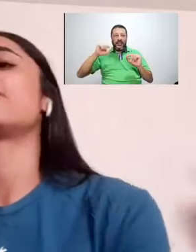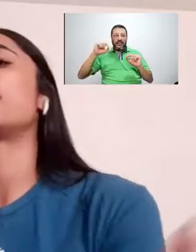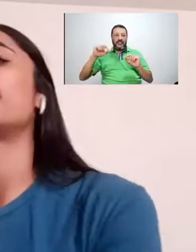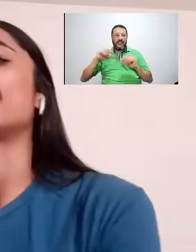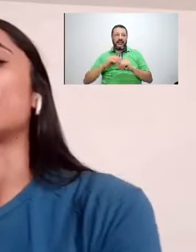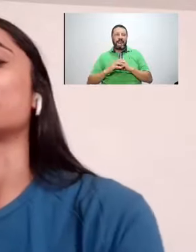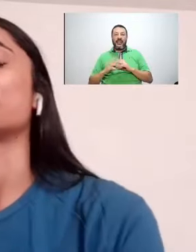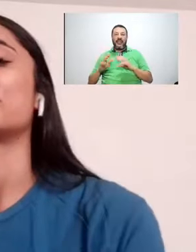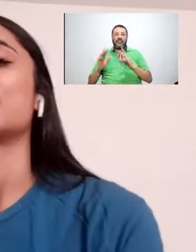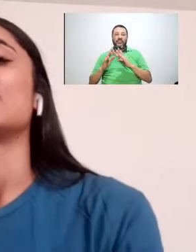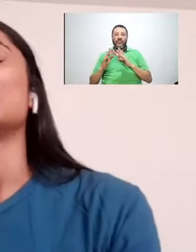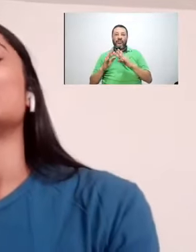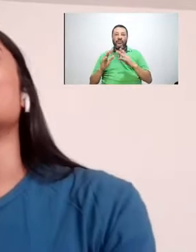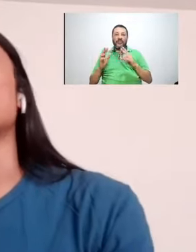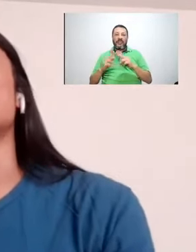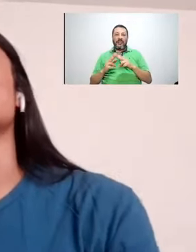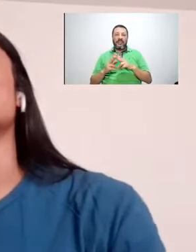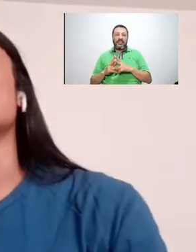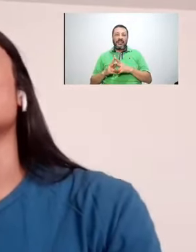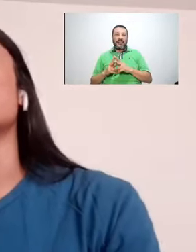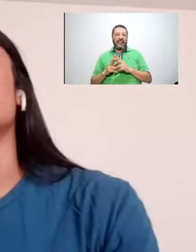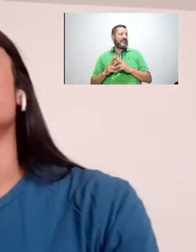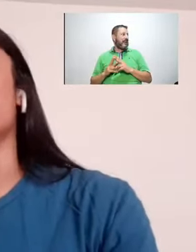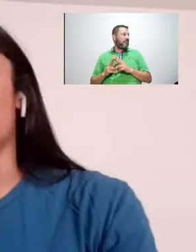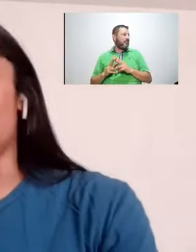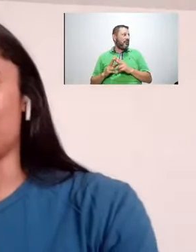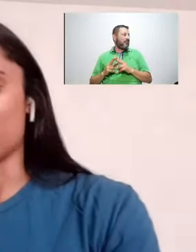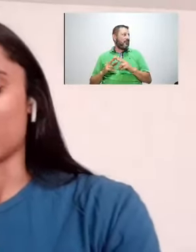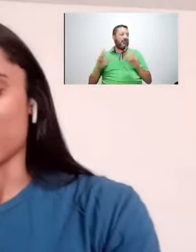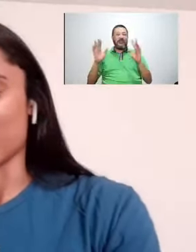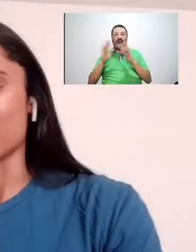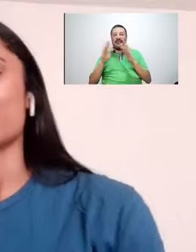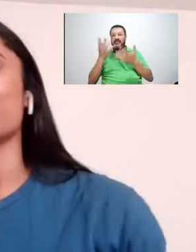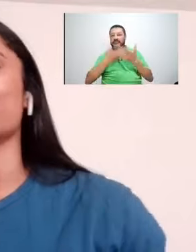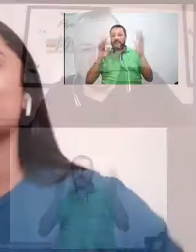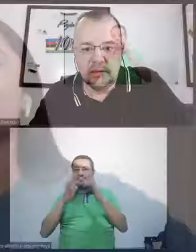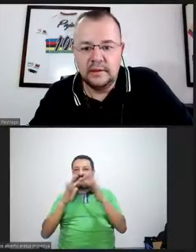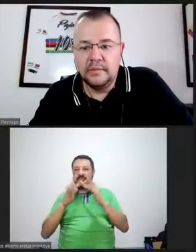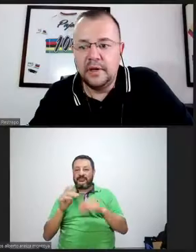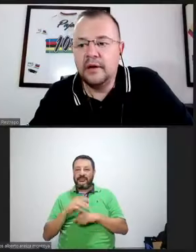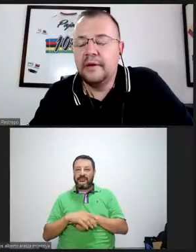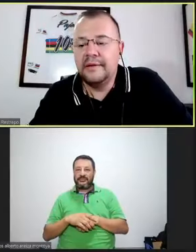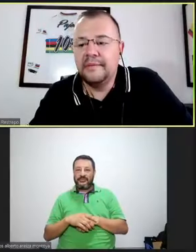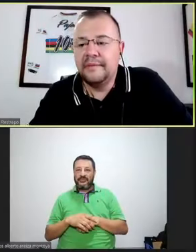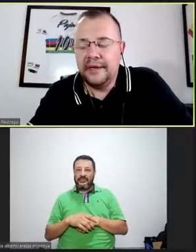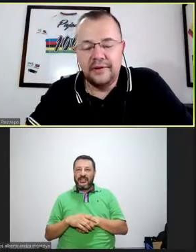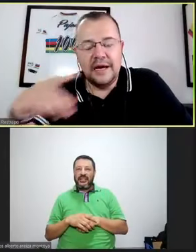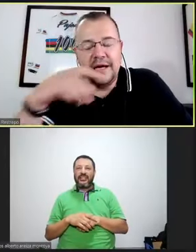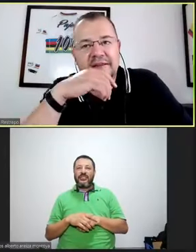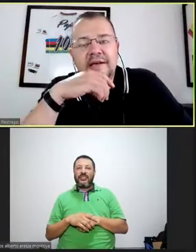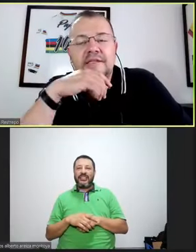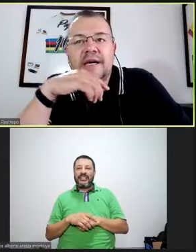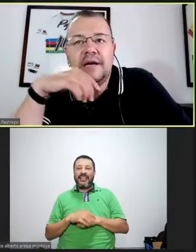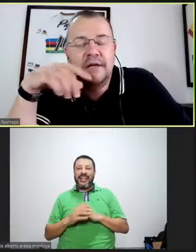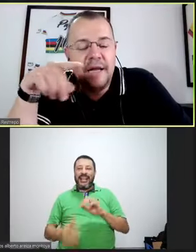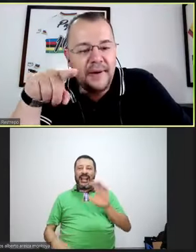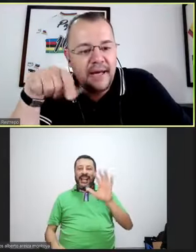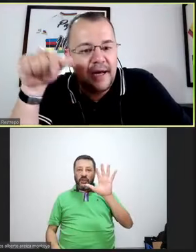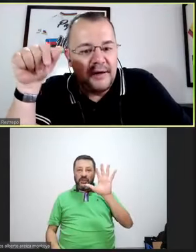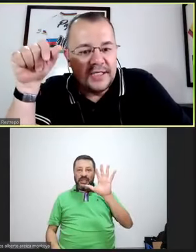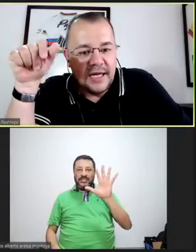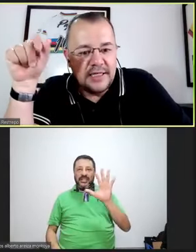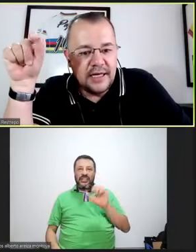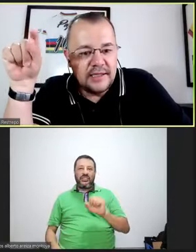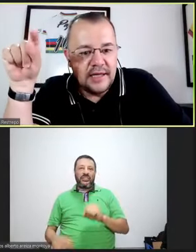en una familia. Entonces sí es algo muy lindo con ellos. Bueno, pero ahí diste algo, ¿y la